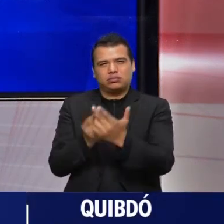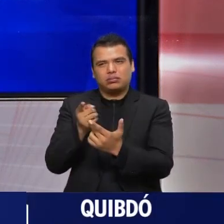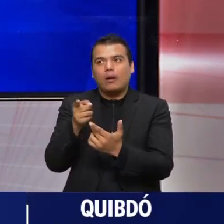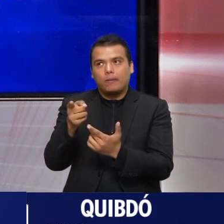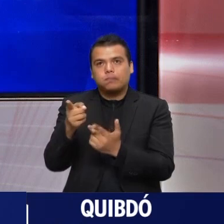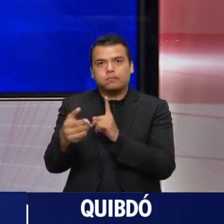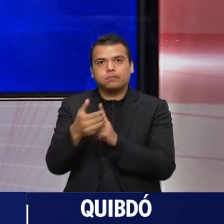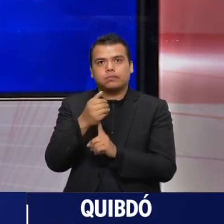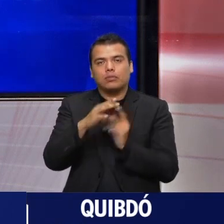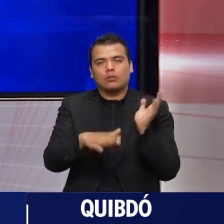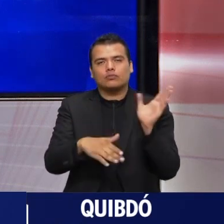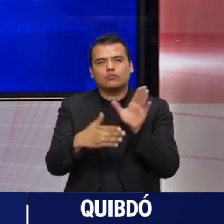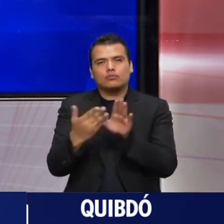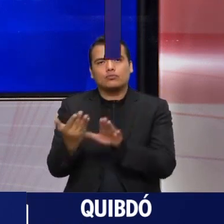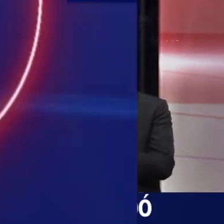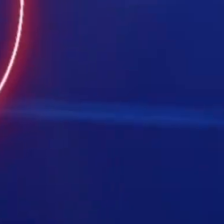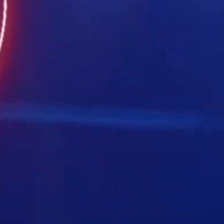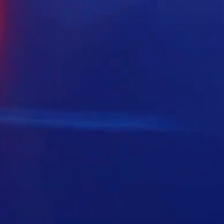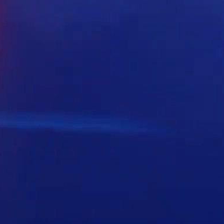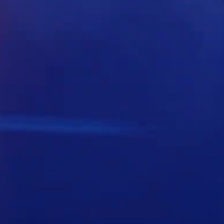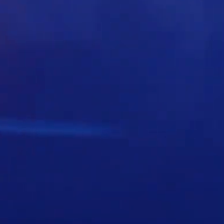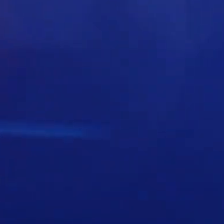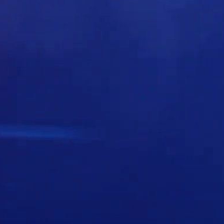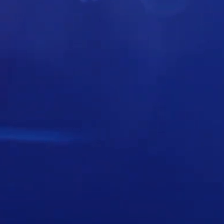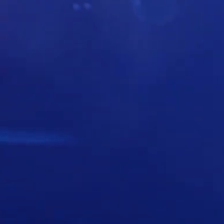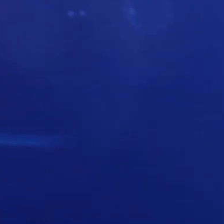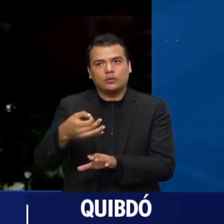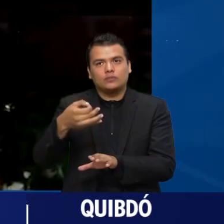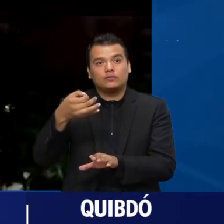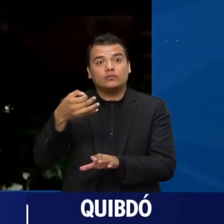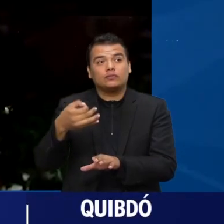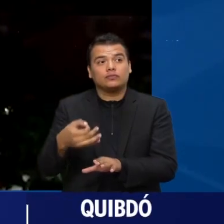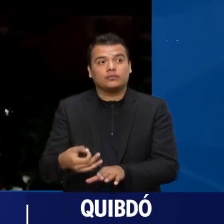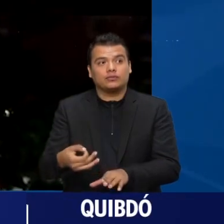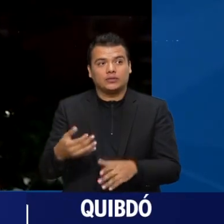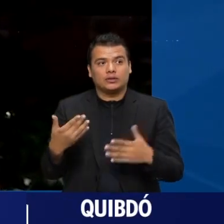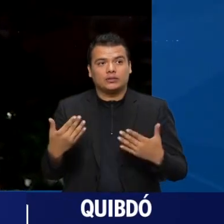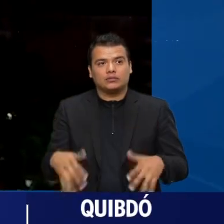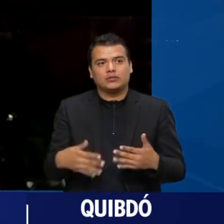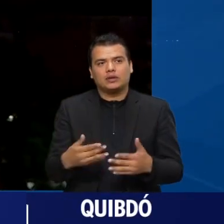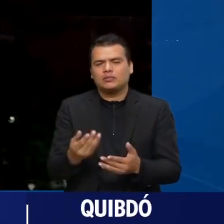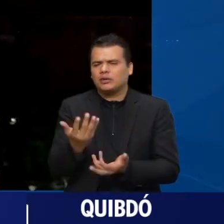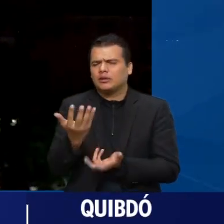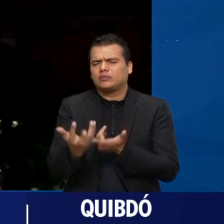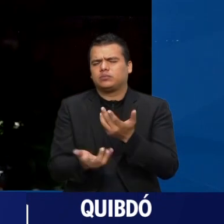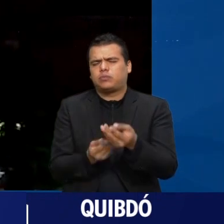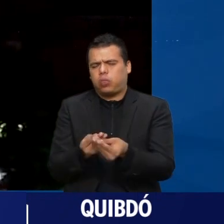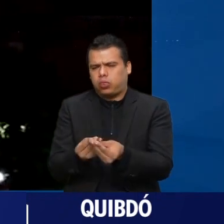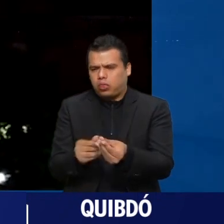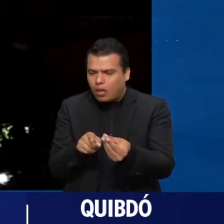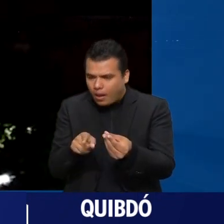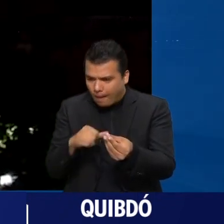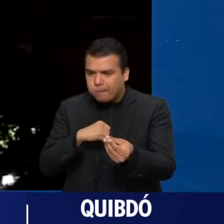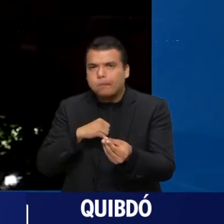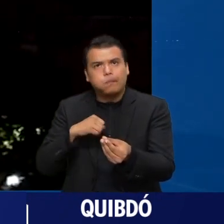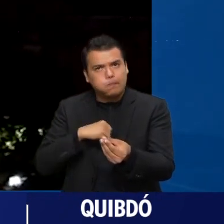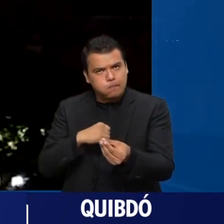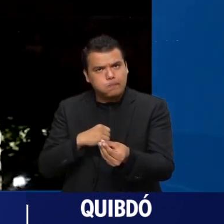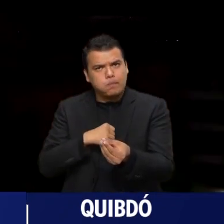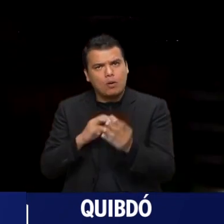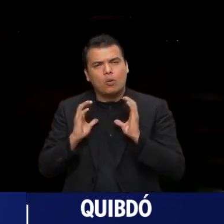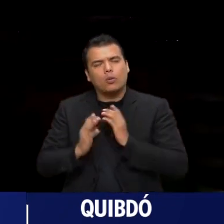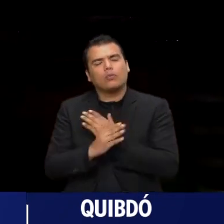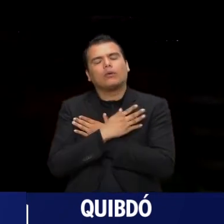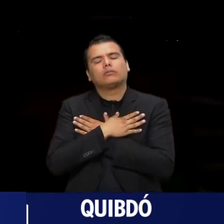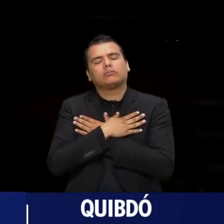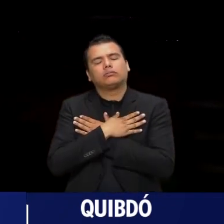un incendio forestal. El cadáver fue hallado en medio de las cenizas, calcinado y con signos de tortura. Por